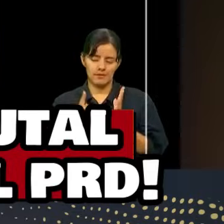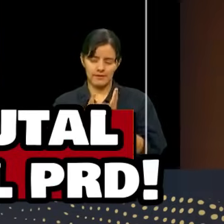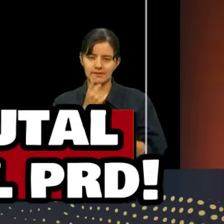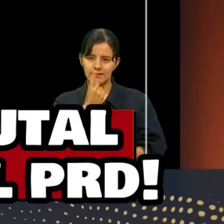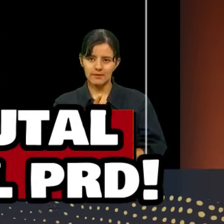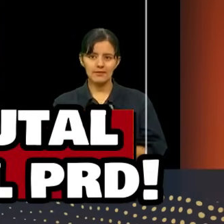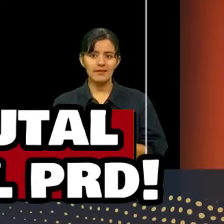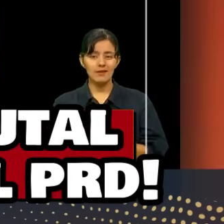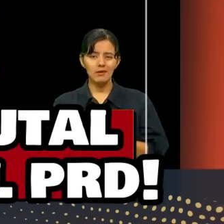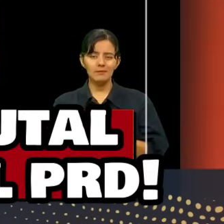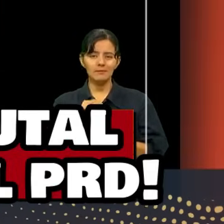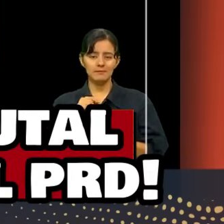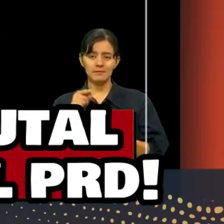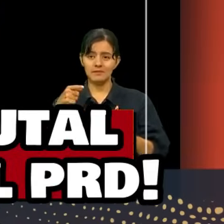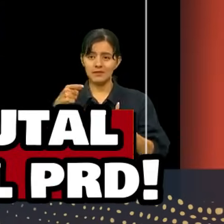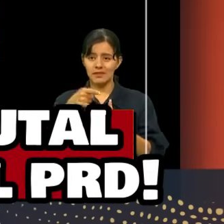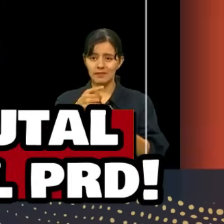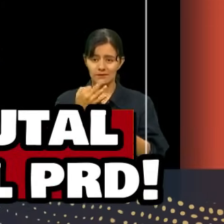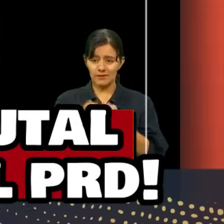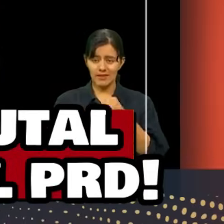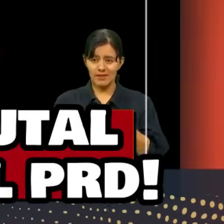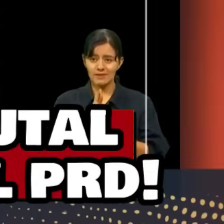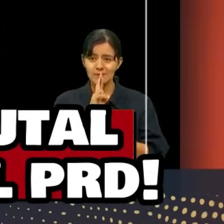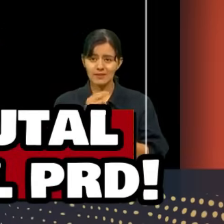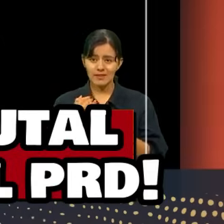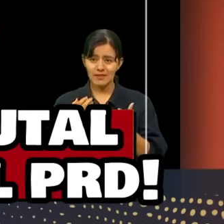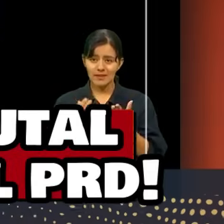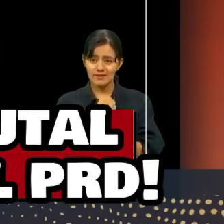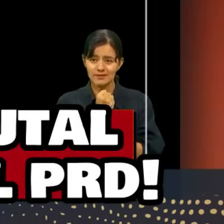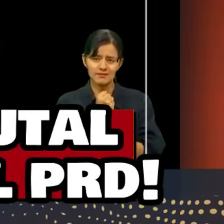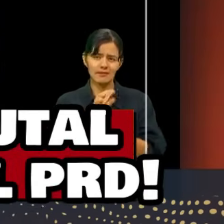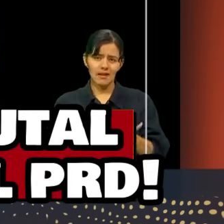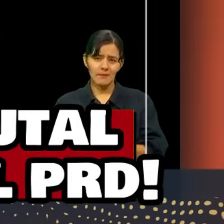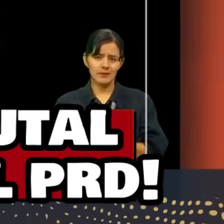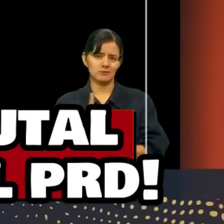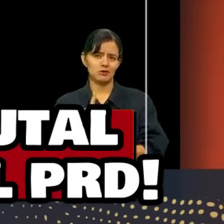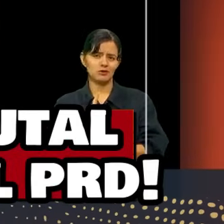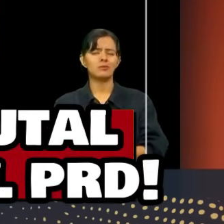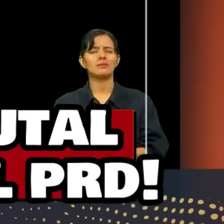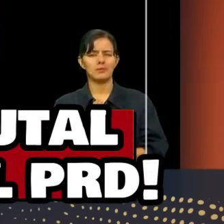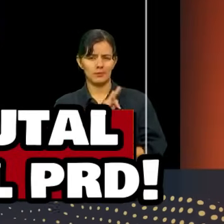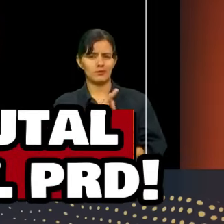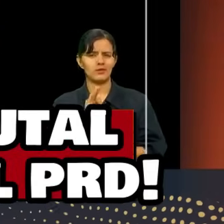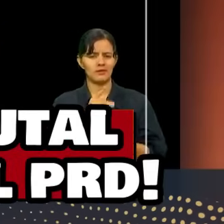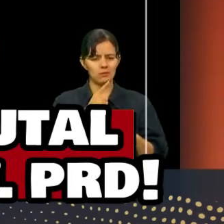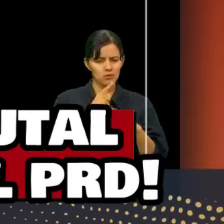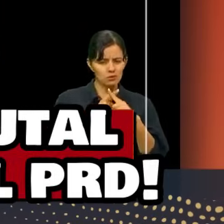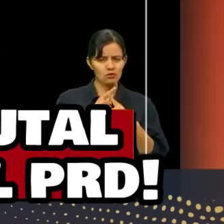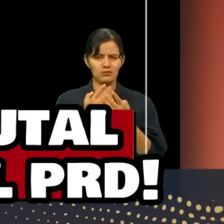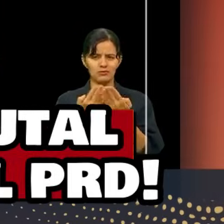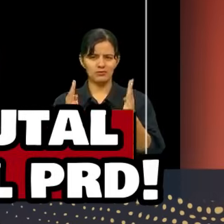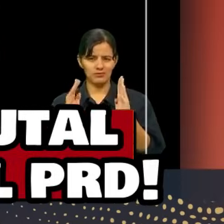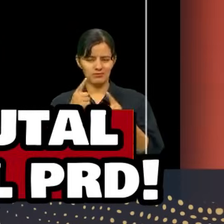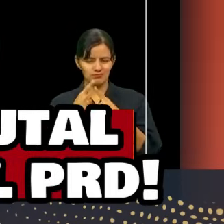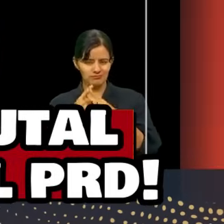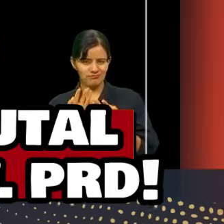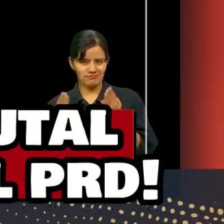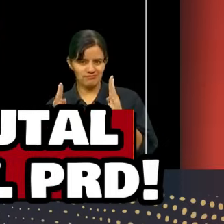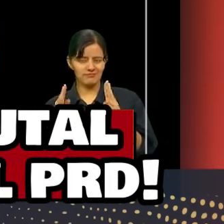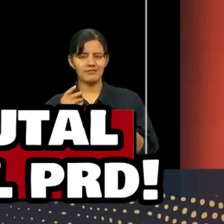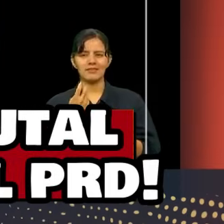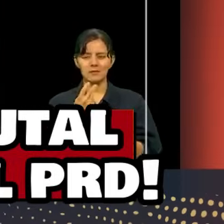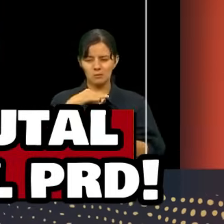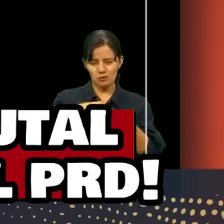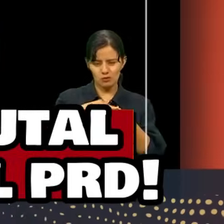que modifique el resultado de la elección final, sí, de manera fiel, el resultado casilla por casilla. Entonces, es básicamente lo que estamos exponiendo,